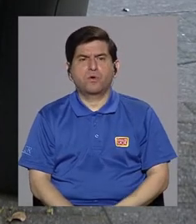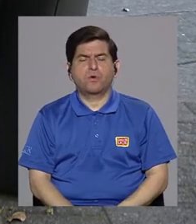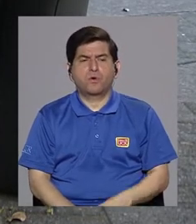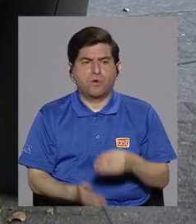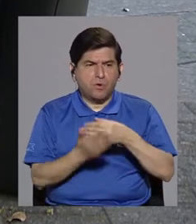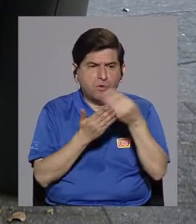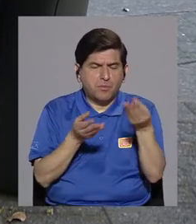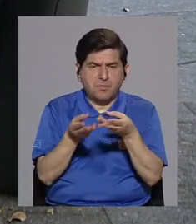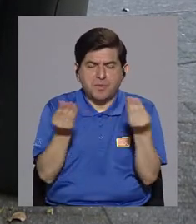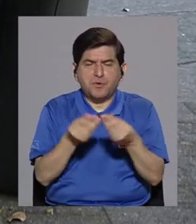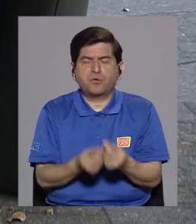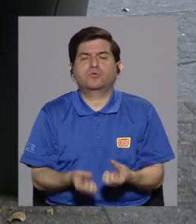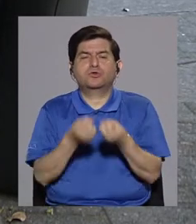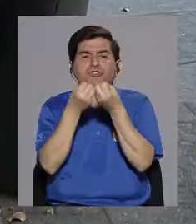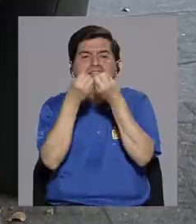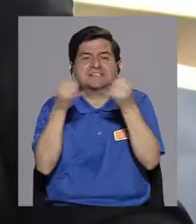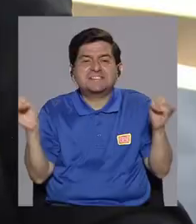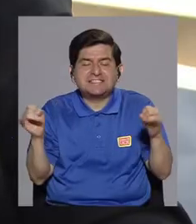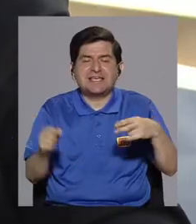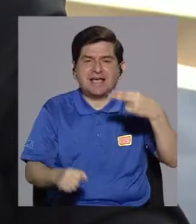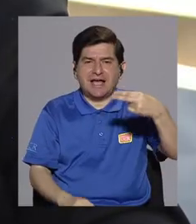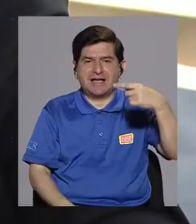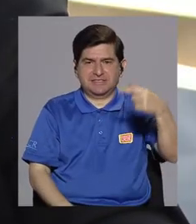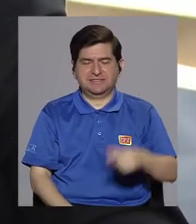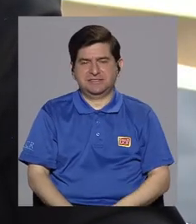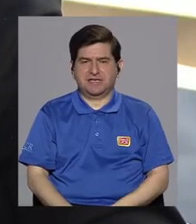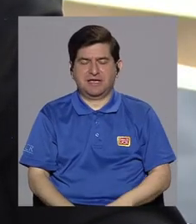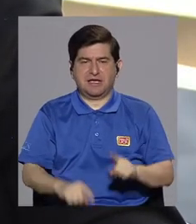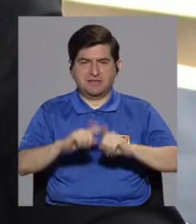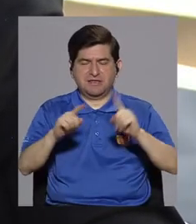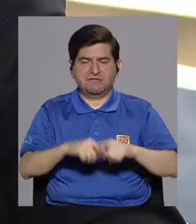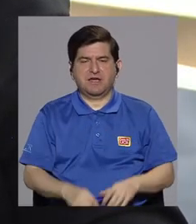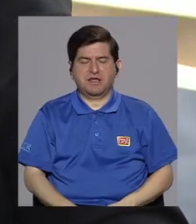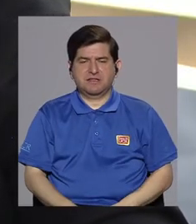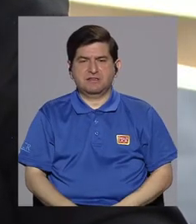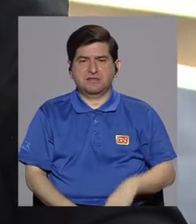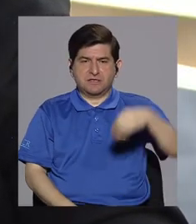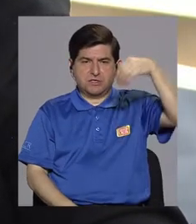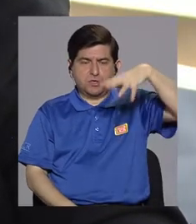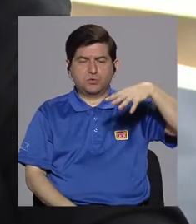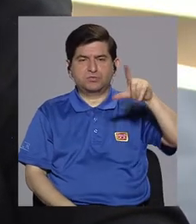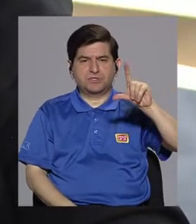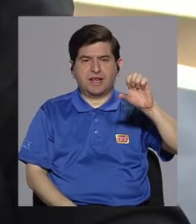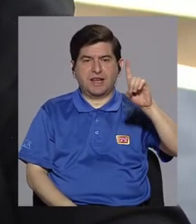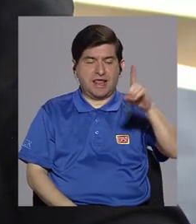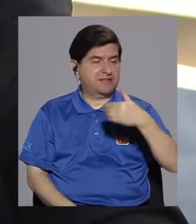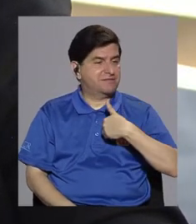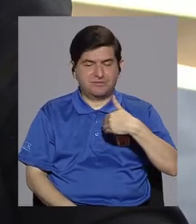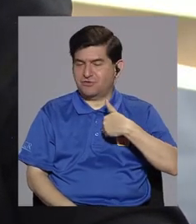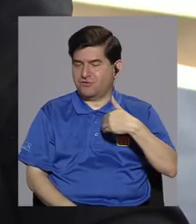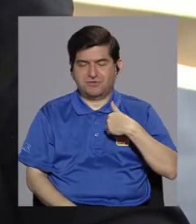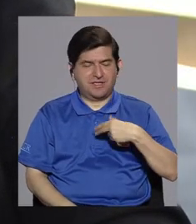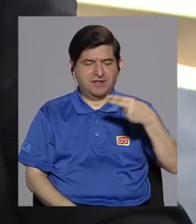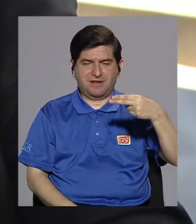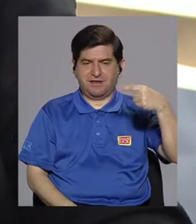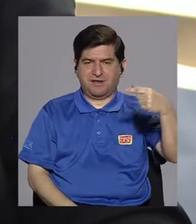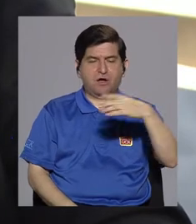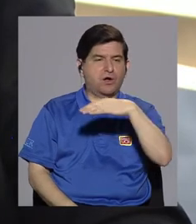productos libres de mercurio, que existen. Lámparas LED, por ejemplo, que no contienen mercurio, o